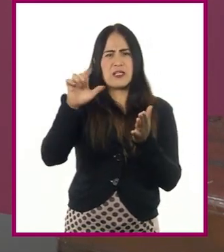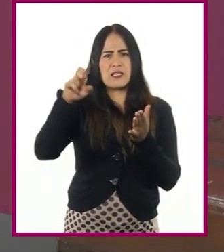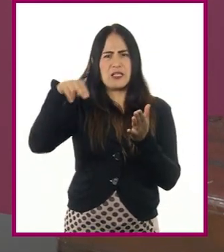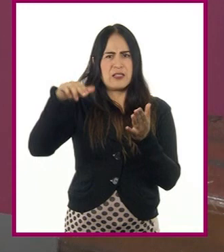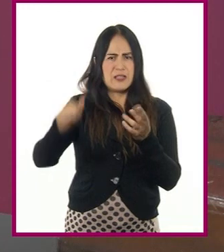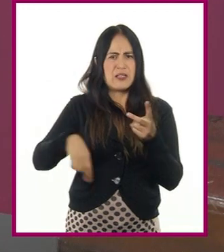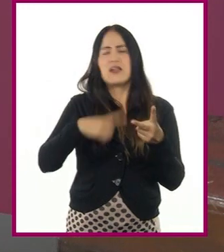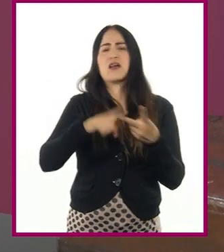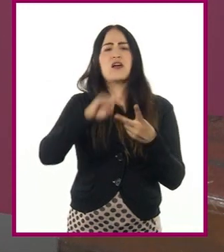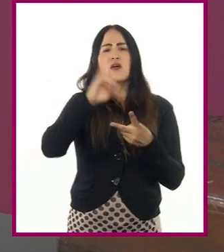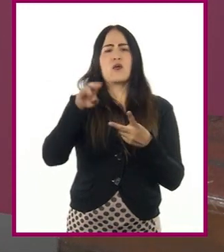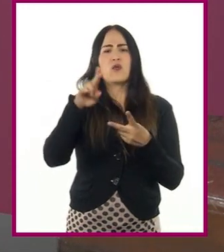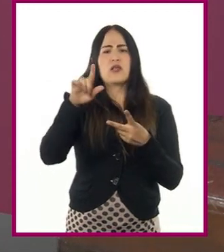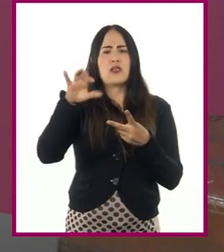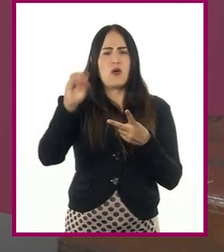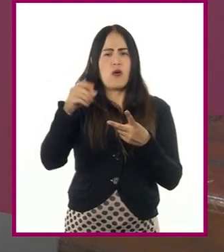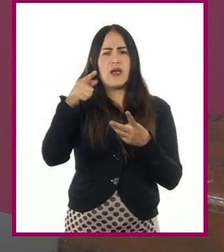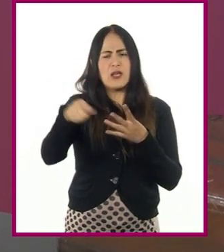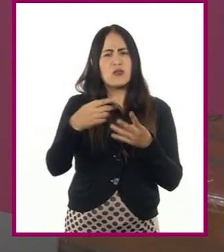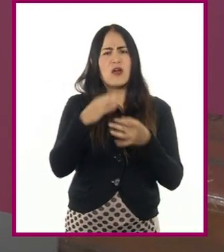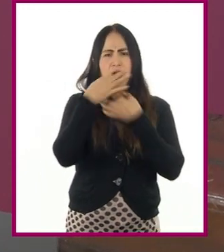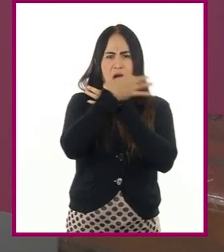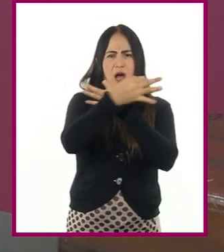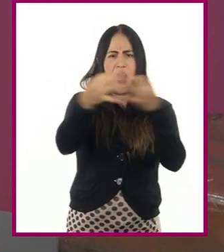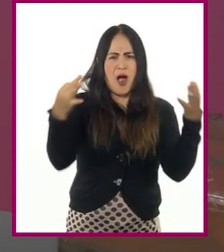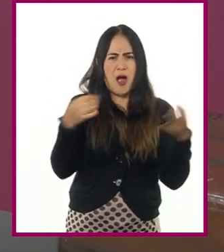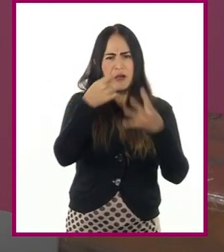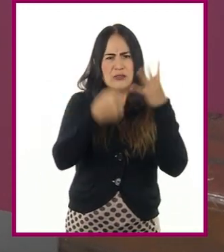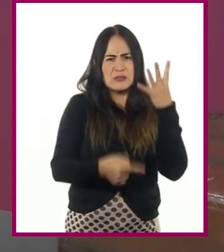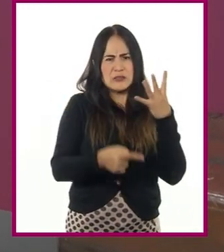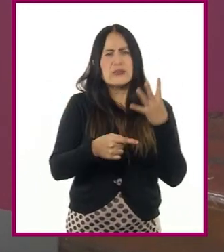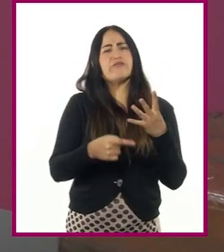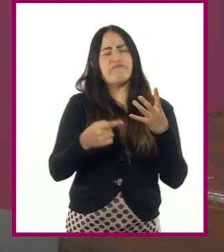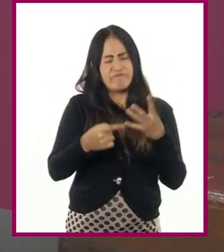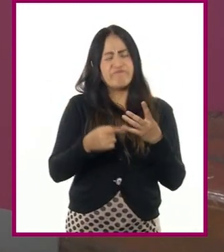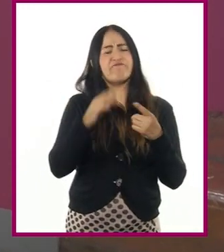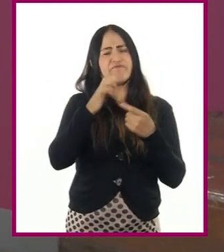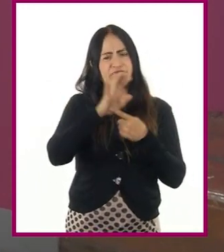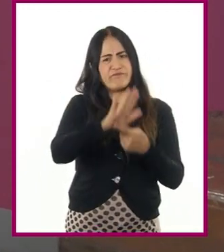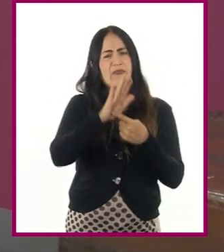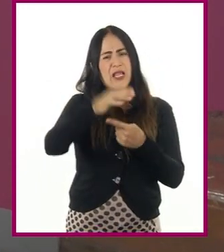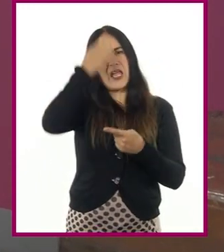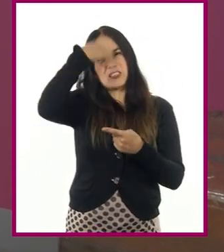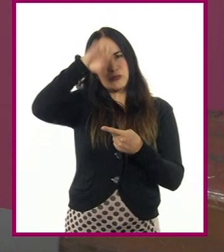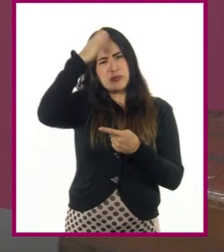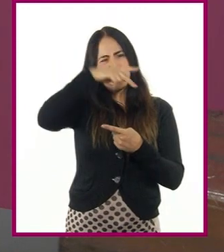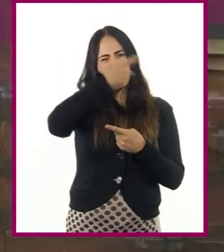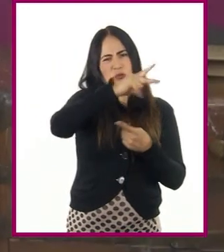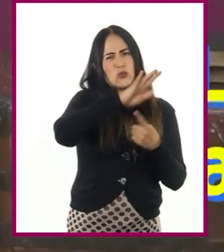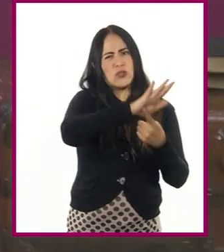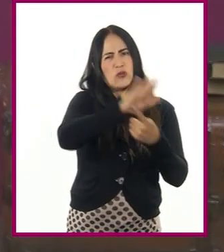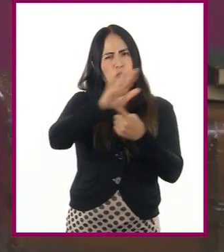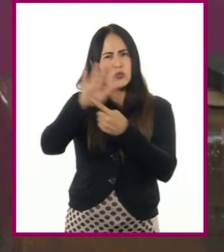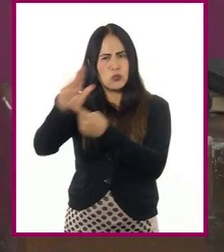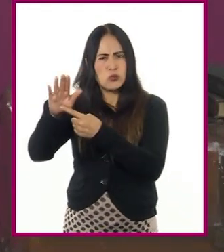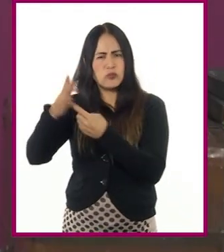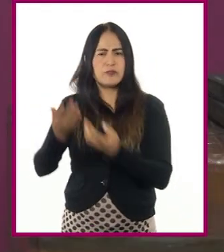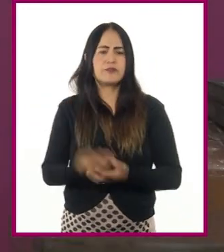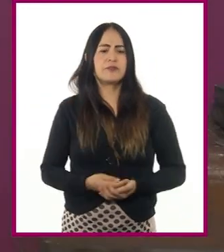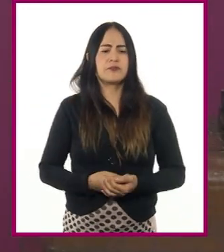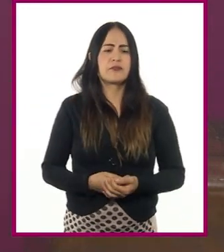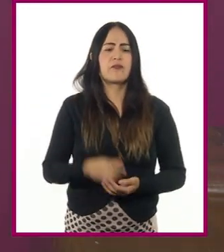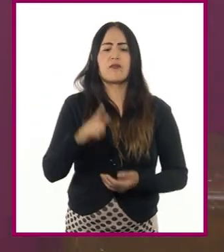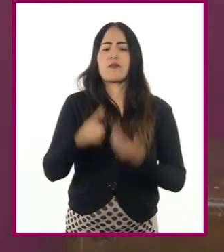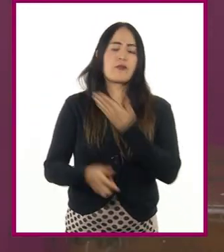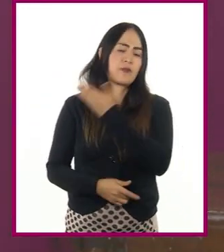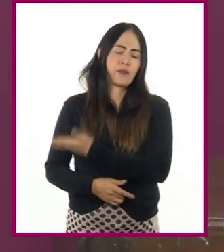Scherer comenzaron a difundir episodios menos conocidos pero muy ilustrativos de lo que había pasado. Luis